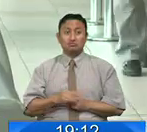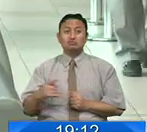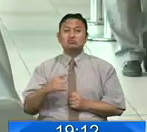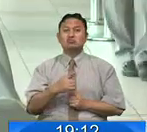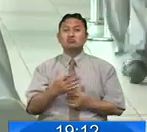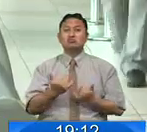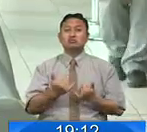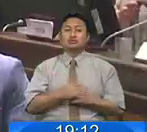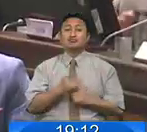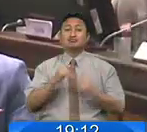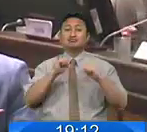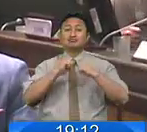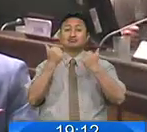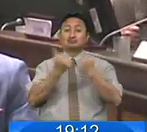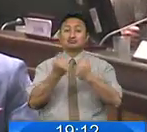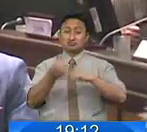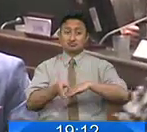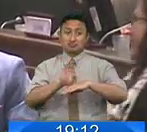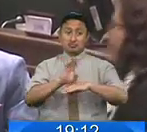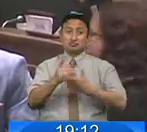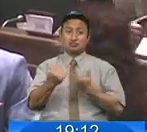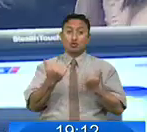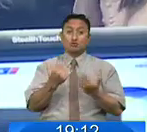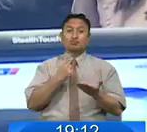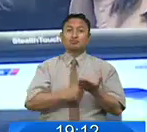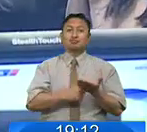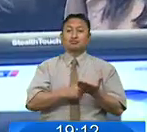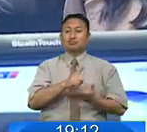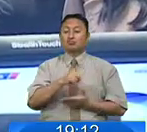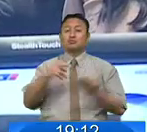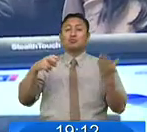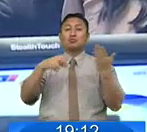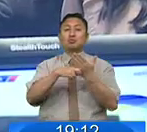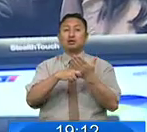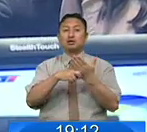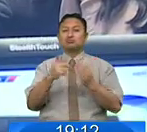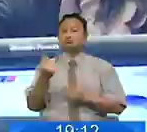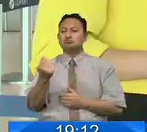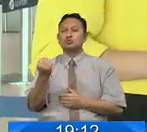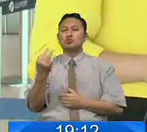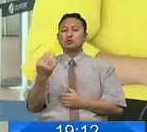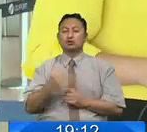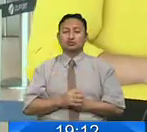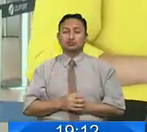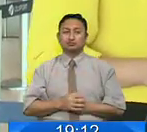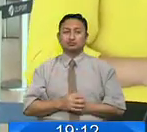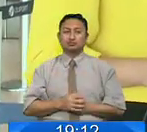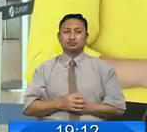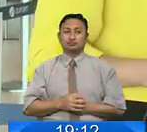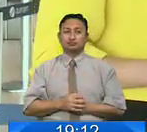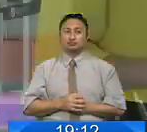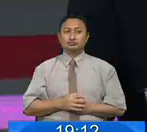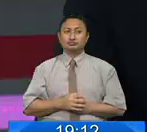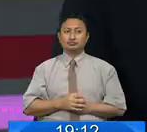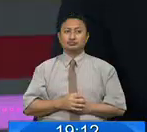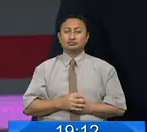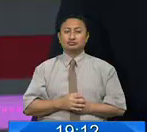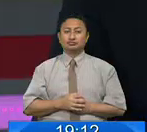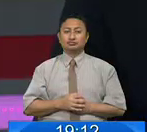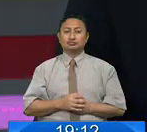ocurre cuando la asamblea nacional analiza el costo de los pasajes aéreos informó marín jaramillo